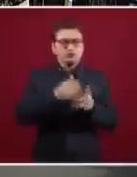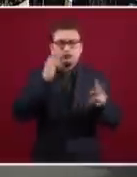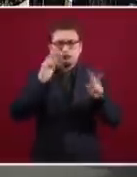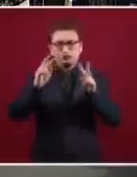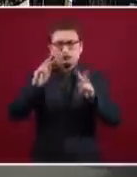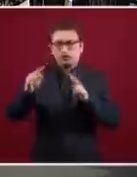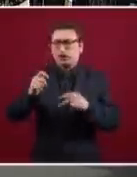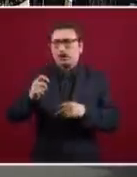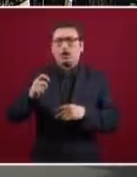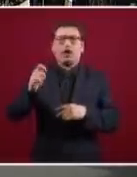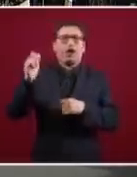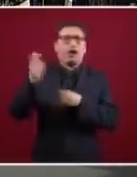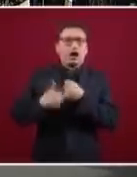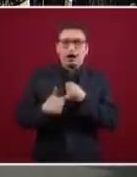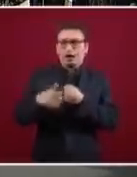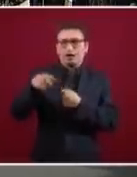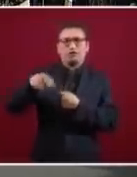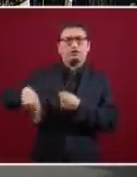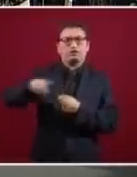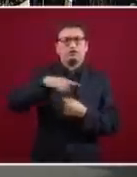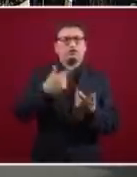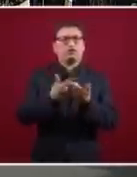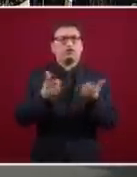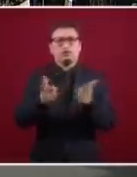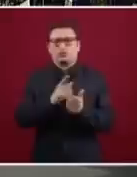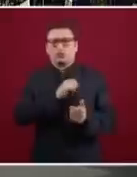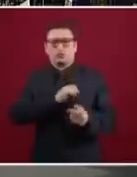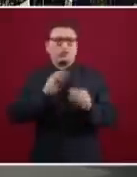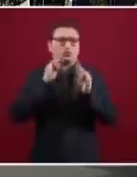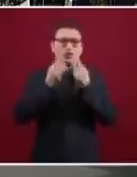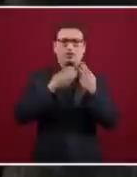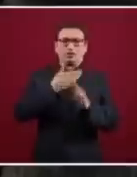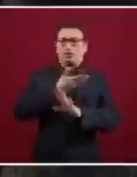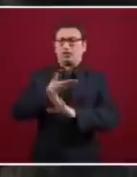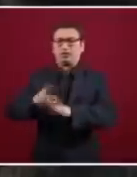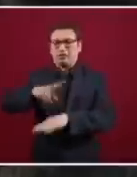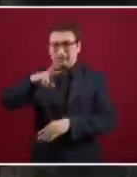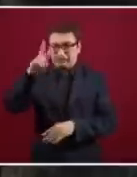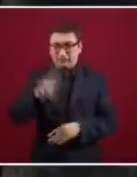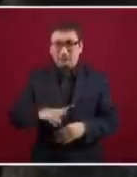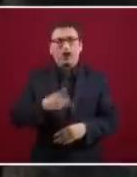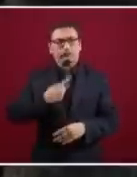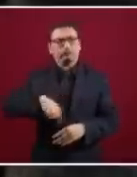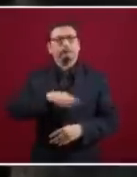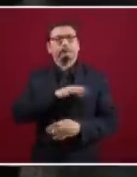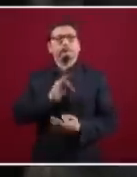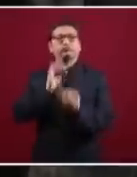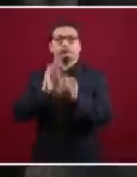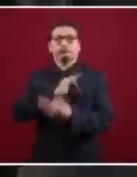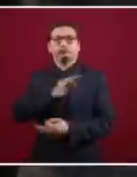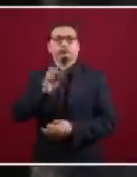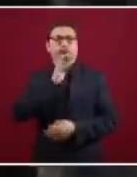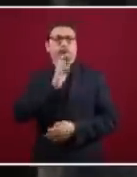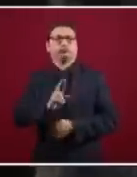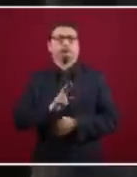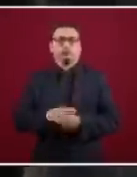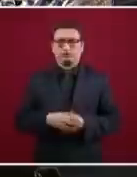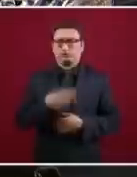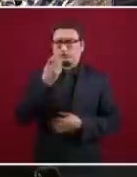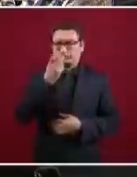responder en caso de que fueran ciertas estas amenazas de entonces se